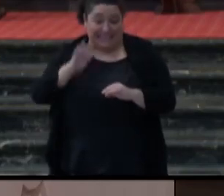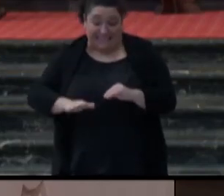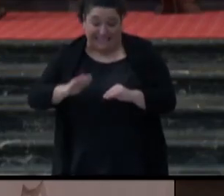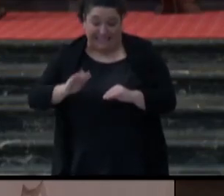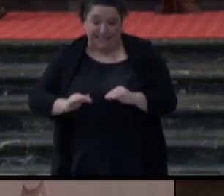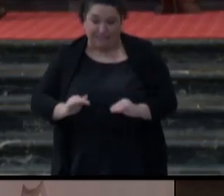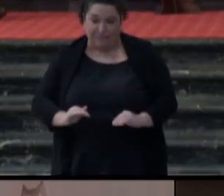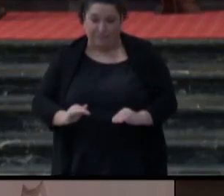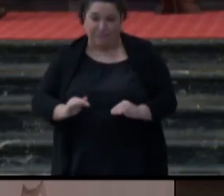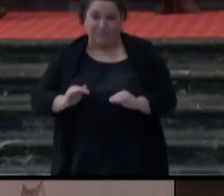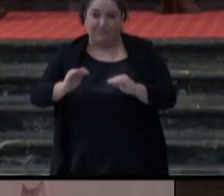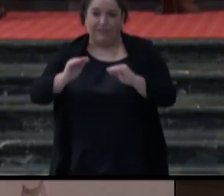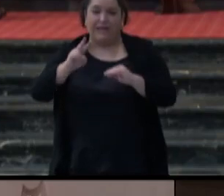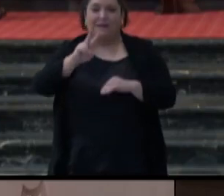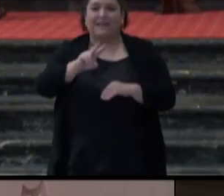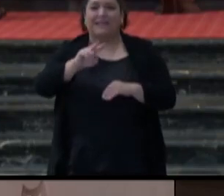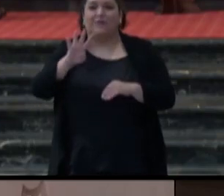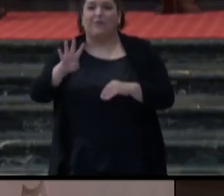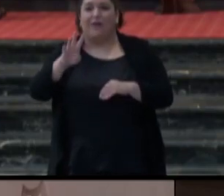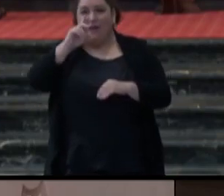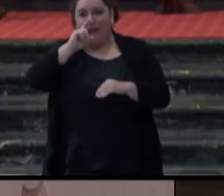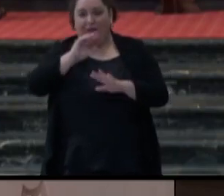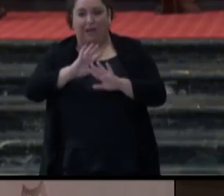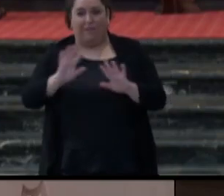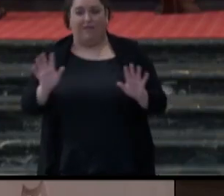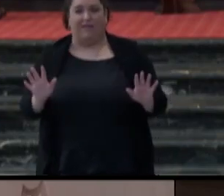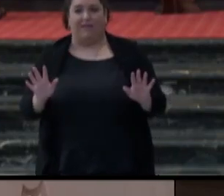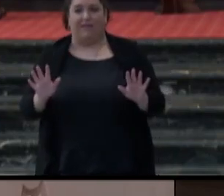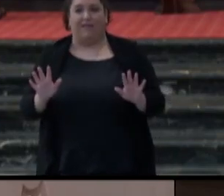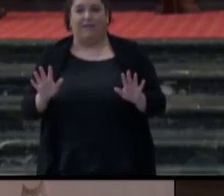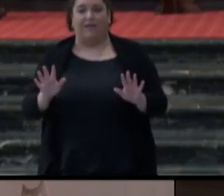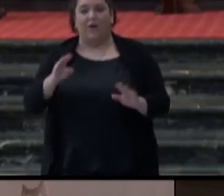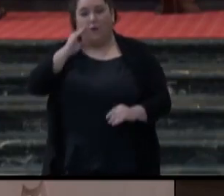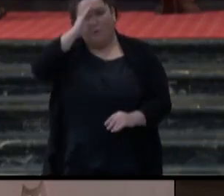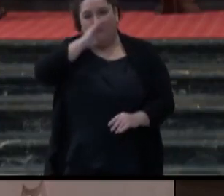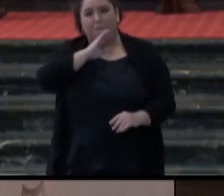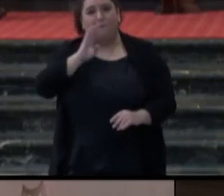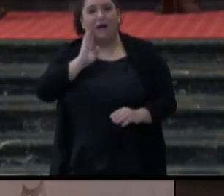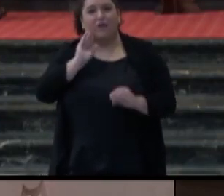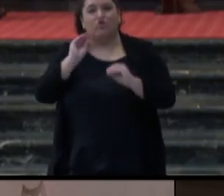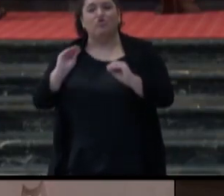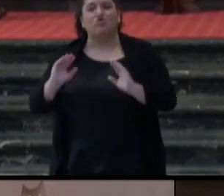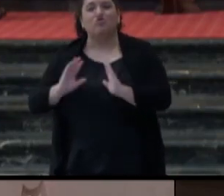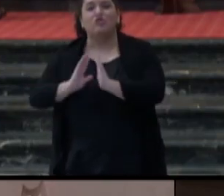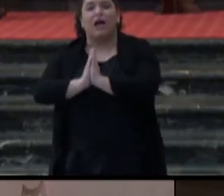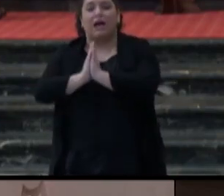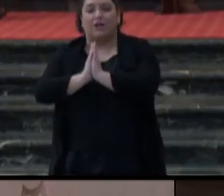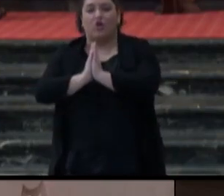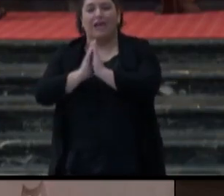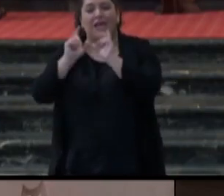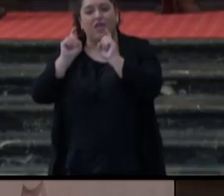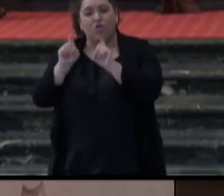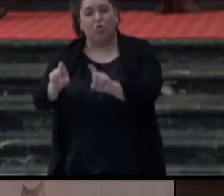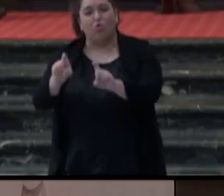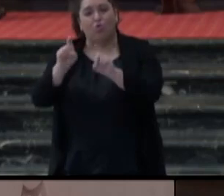vivió 24 años nada más tuvo un los padres Santos que educaron a sus